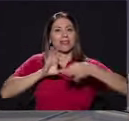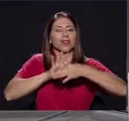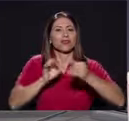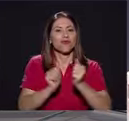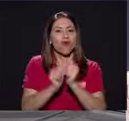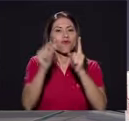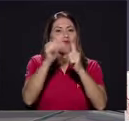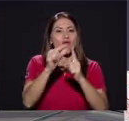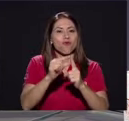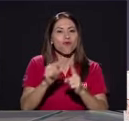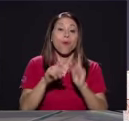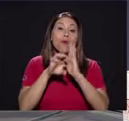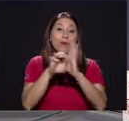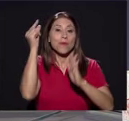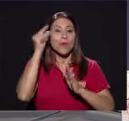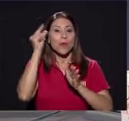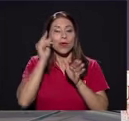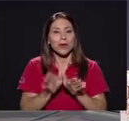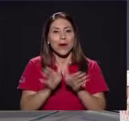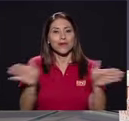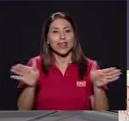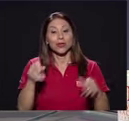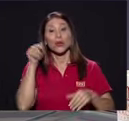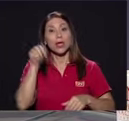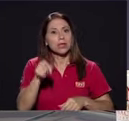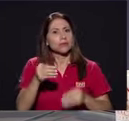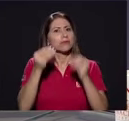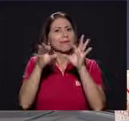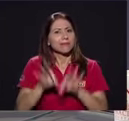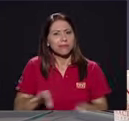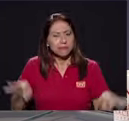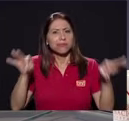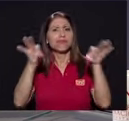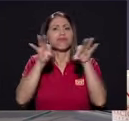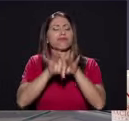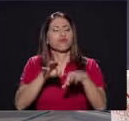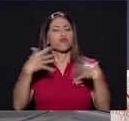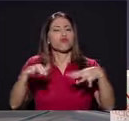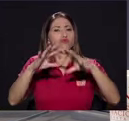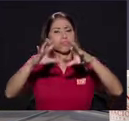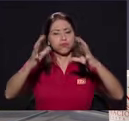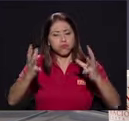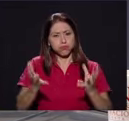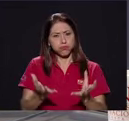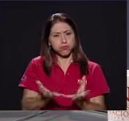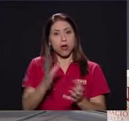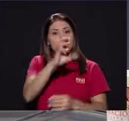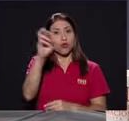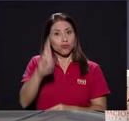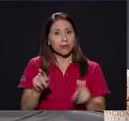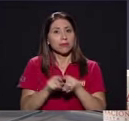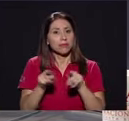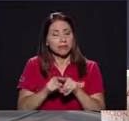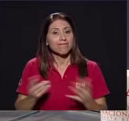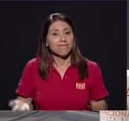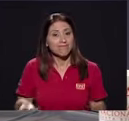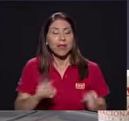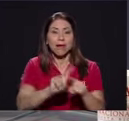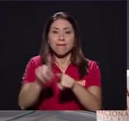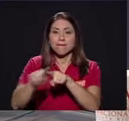conceptos, entre ellos el tema de gobierno abierto, que ha tomado gran relevancia en todo el mundo. En Costa Rica no ha